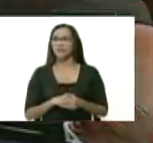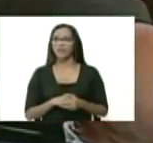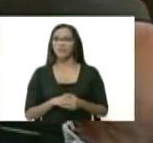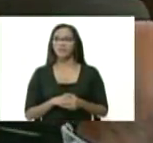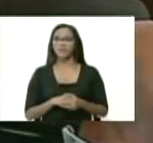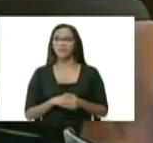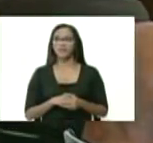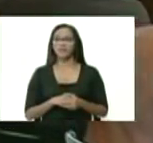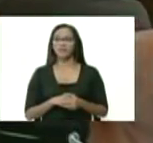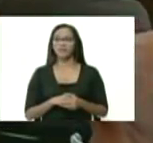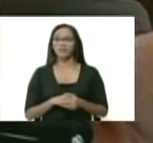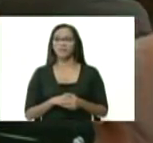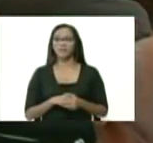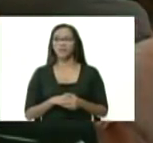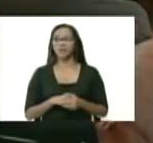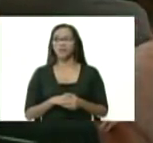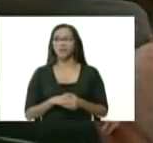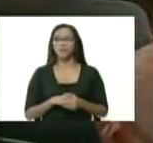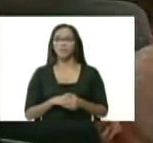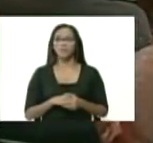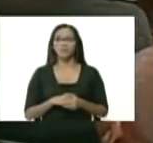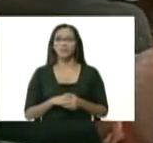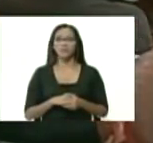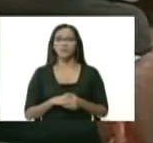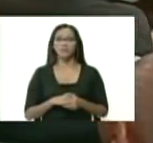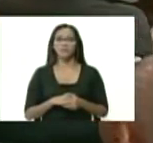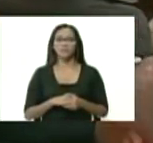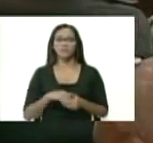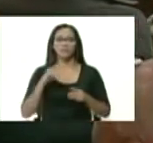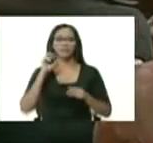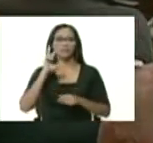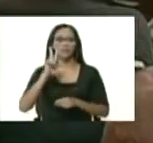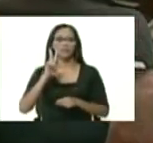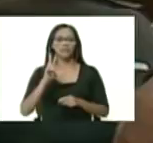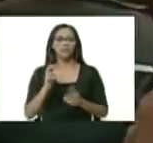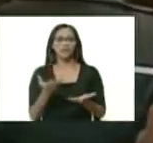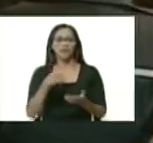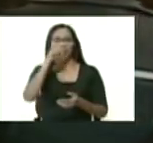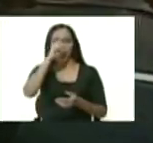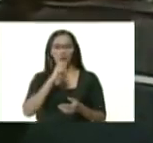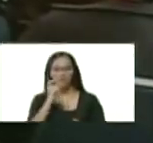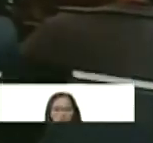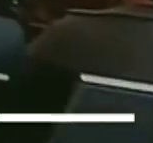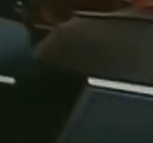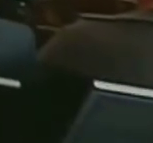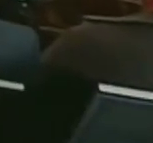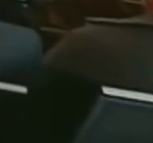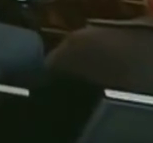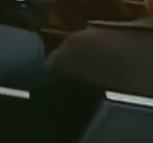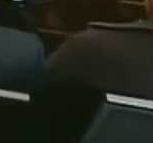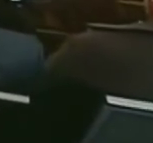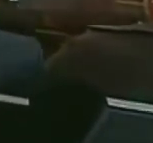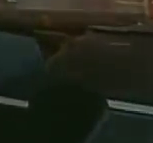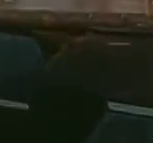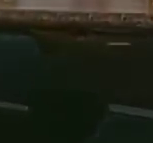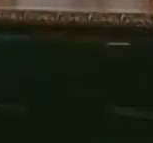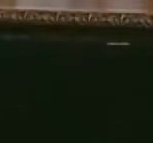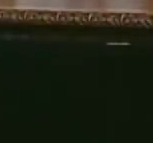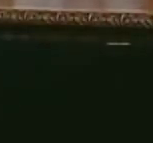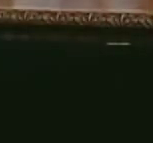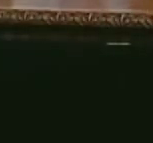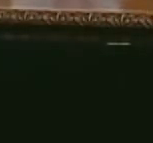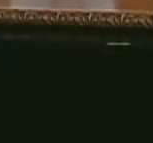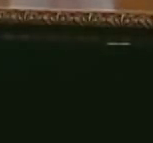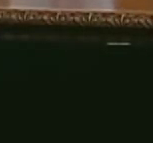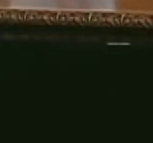16 de esta tercera década. Me emociona mucho saber que estamos ya. Naeguara